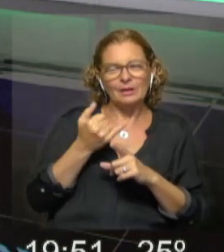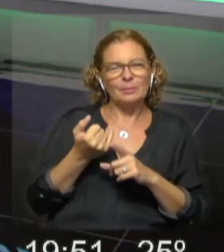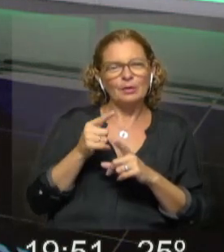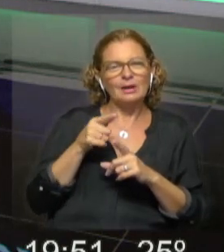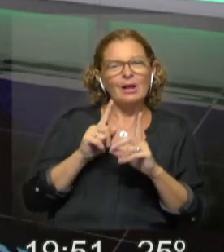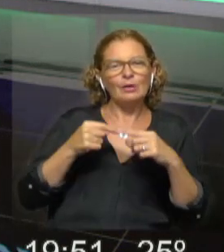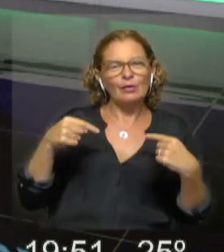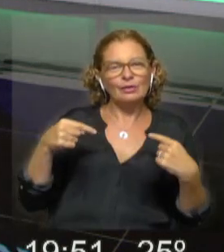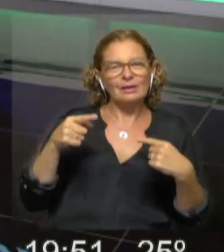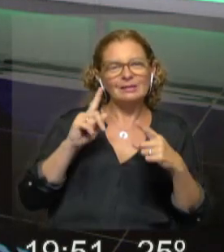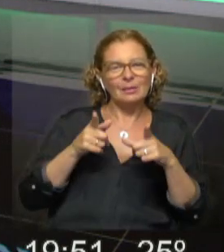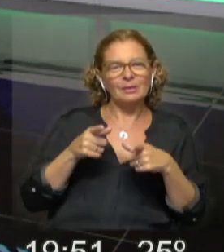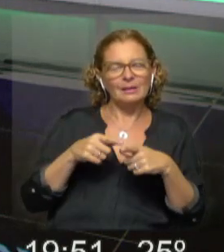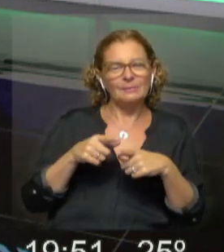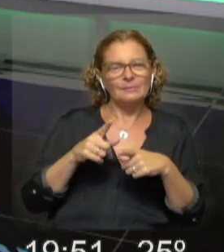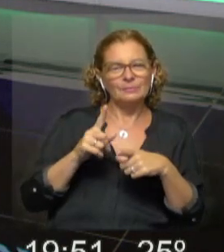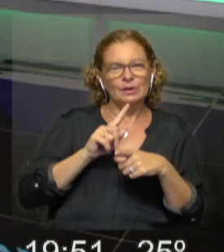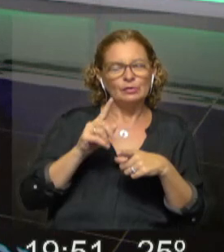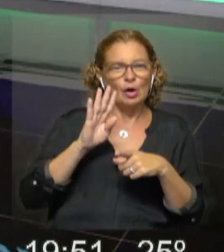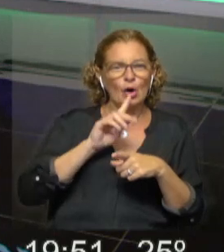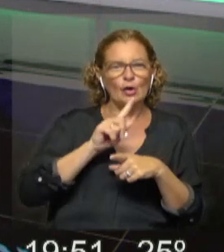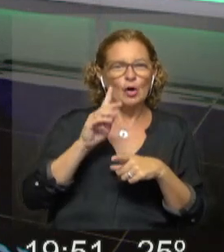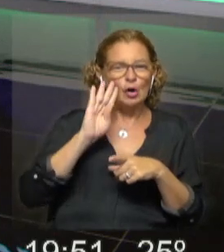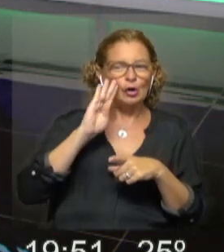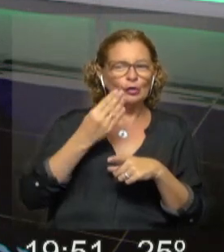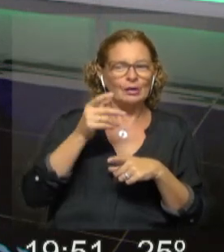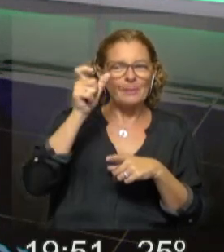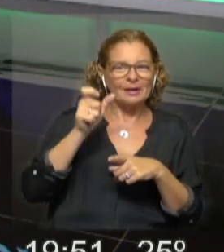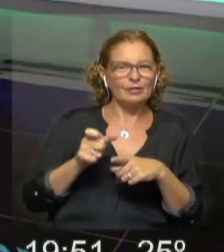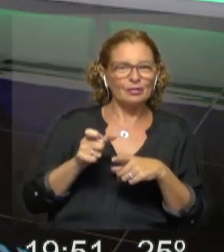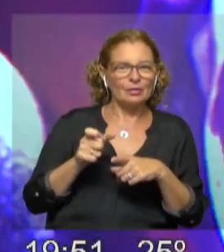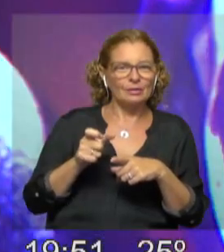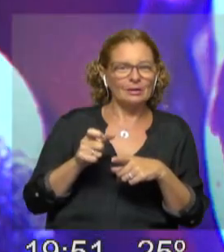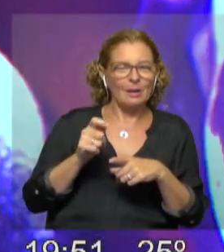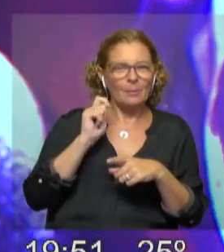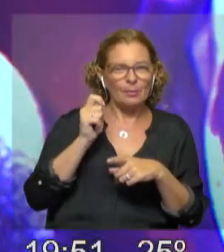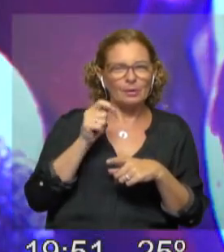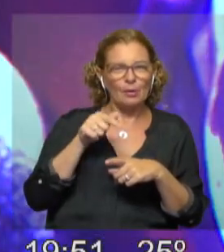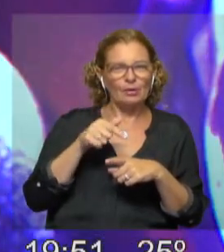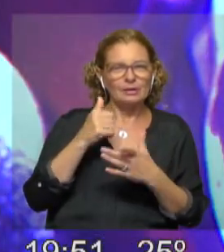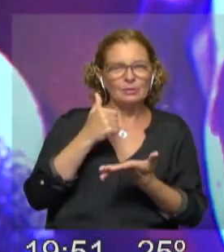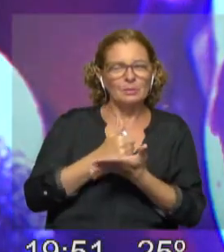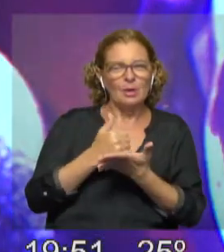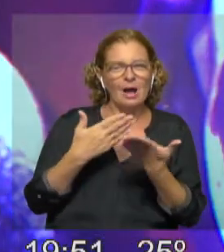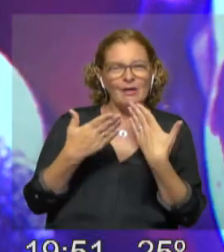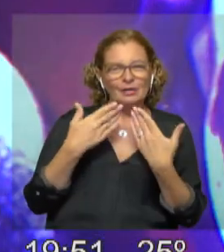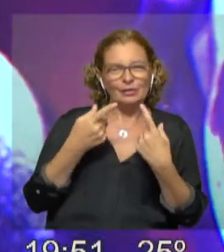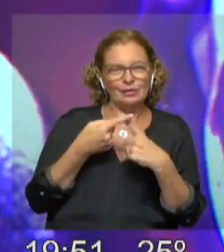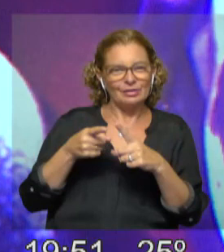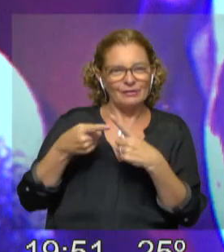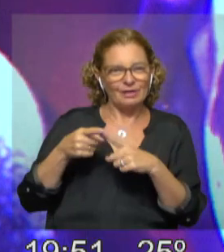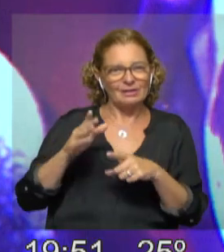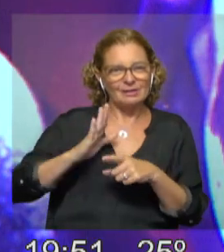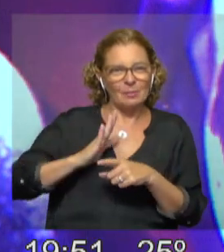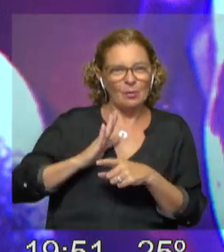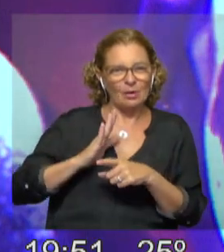también en el propio hecho de no reconocerlas como lesbianas en términos públicos. Estuvimos hoy hablando con distintas